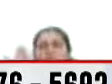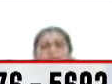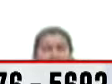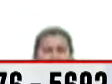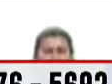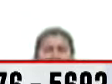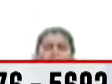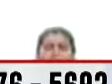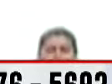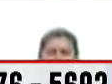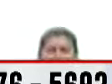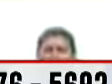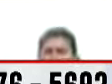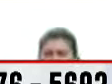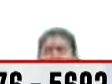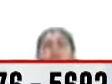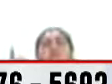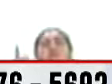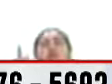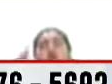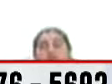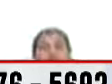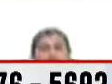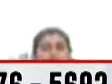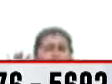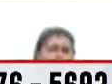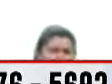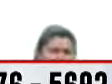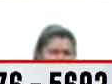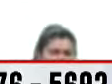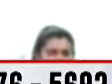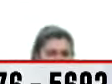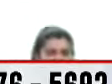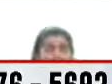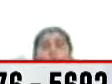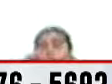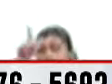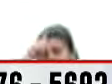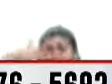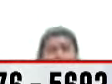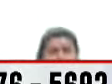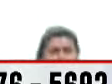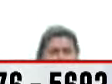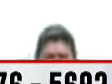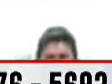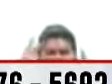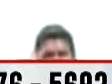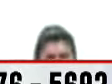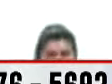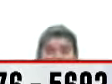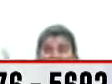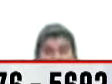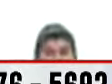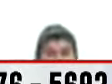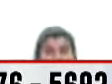se inundó, cuando se quemaron parques nacionales en Chubut o cuando la policía se amotinó en Misiones. A ese es el gobierno que está pidiendo